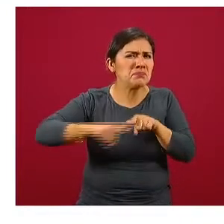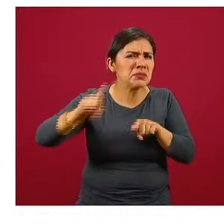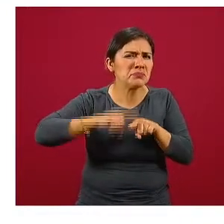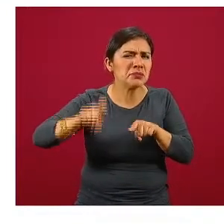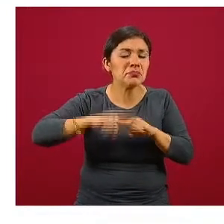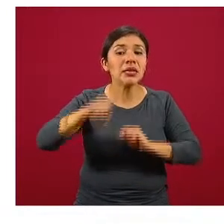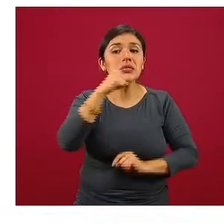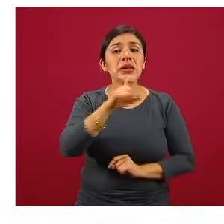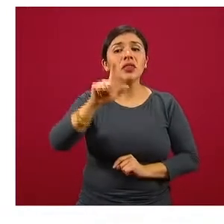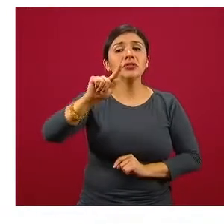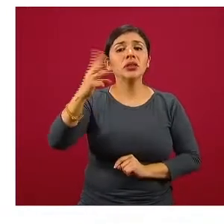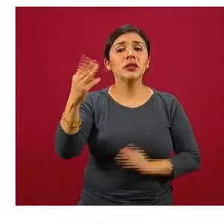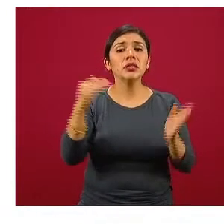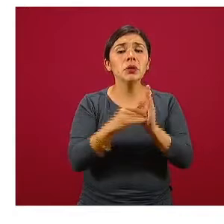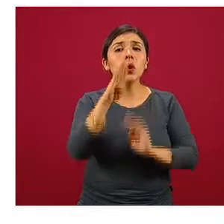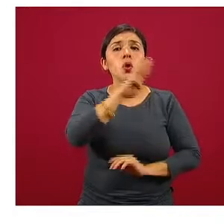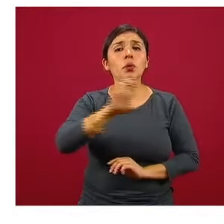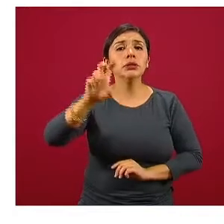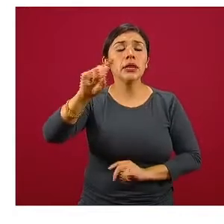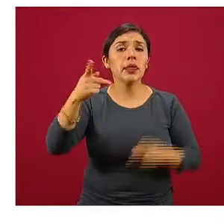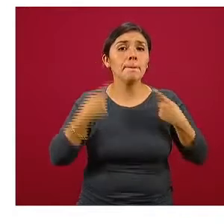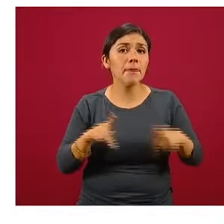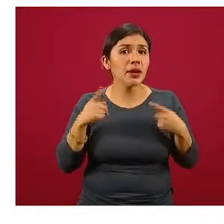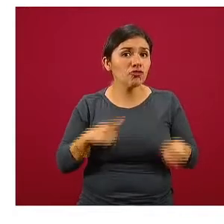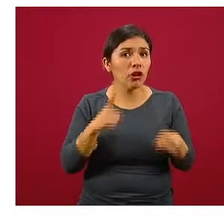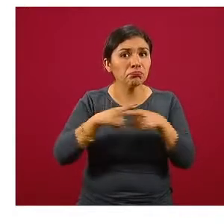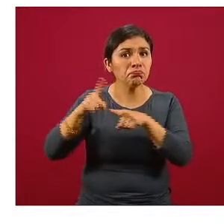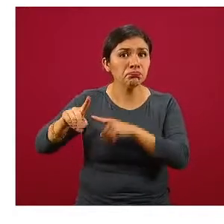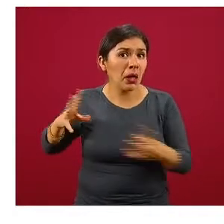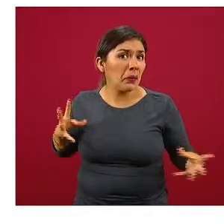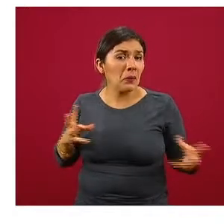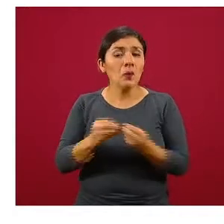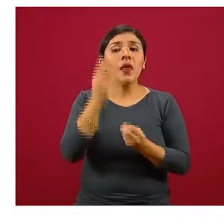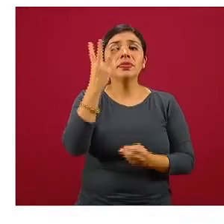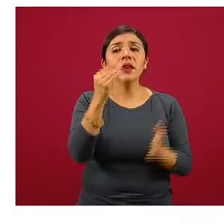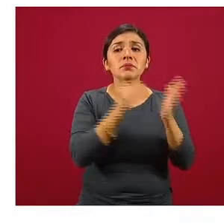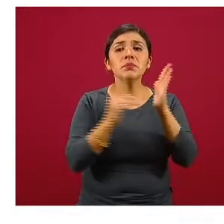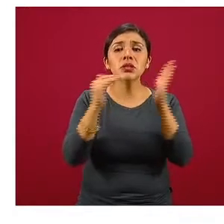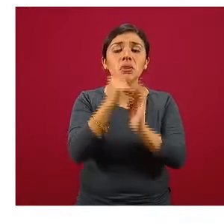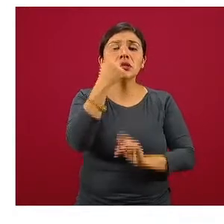de 173.930 personas, con un total de